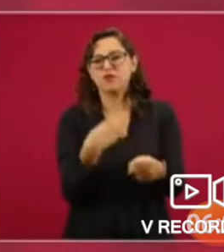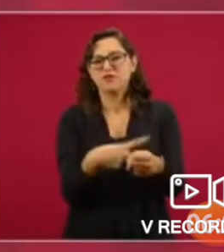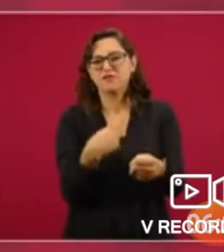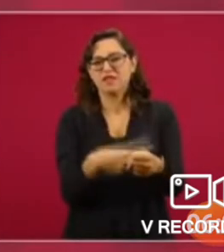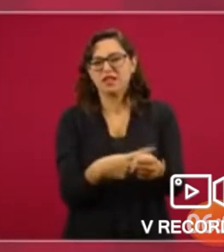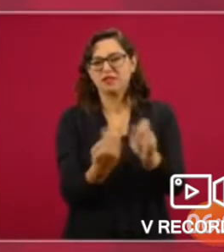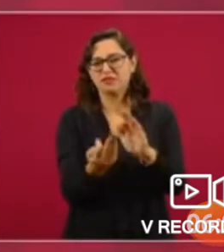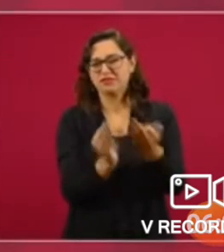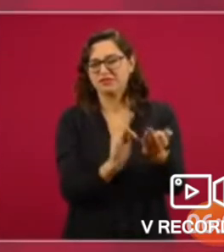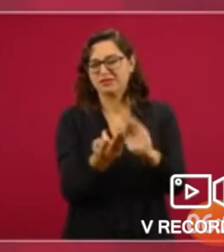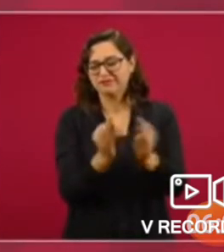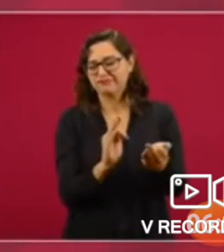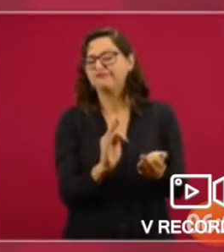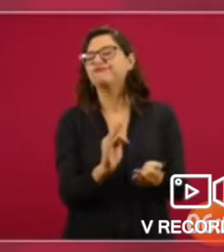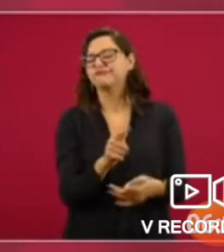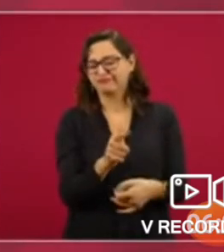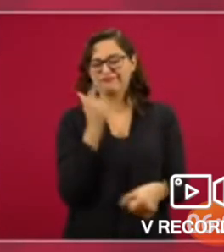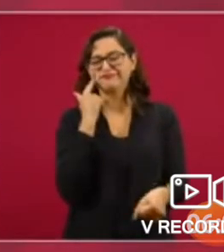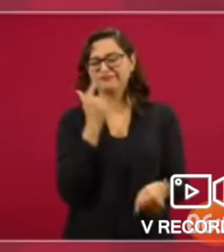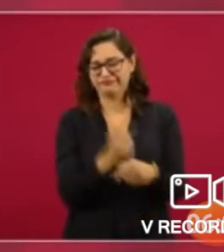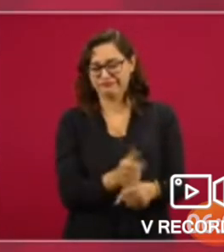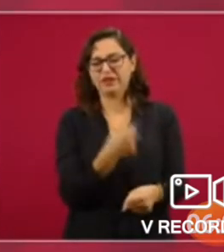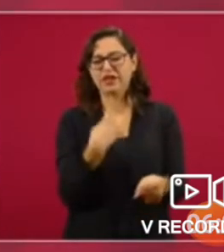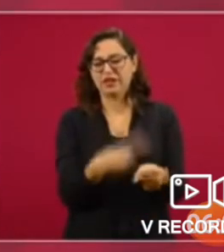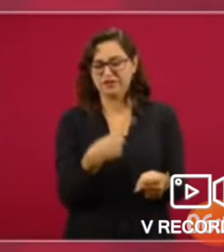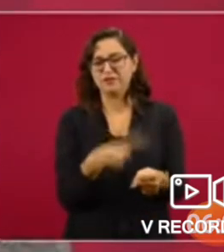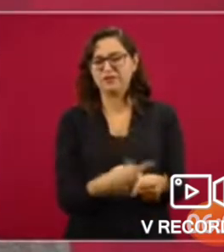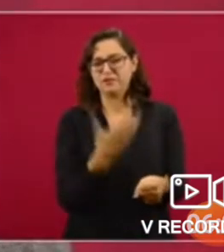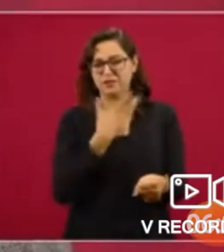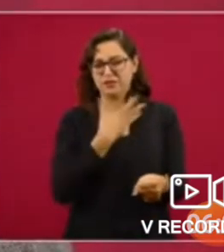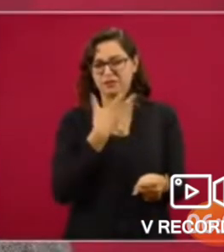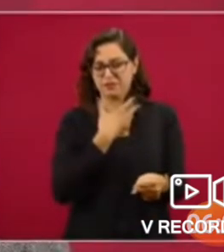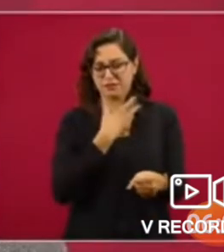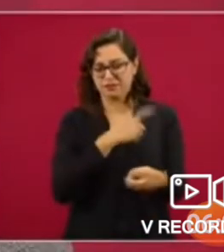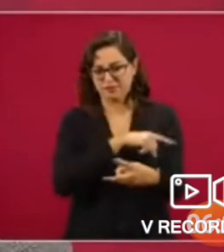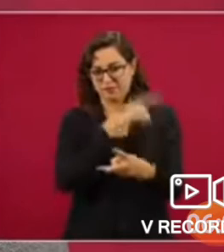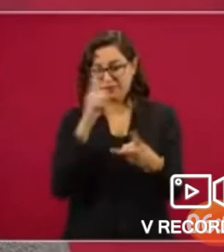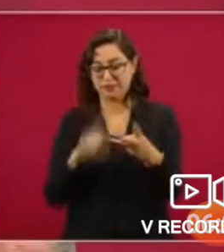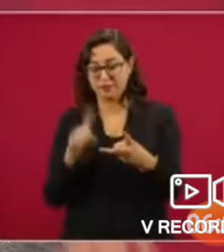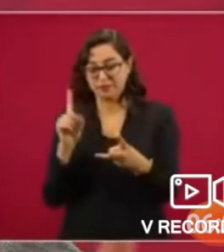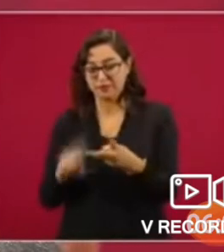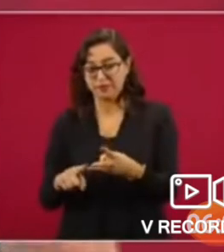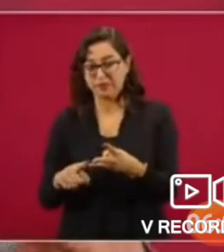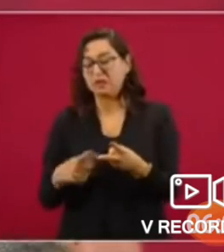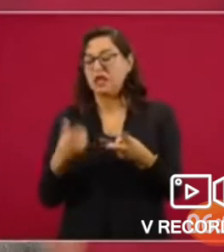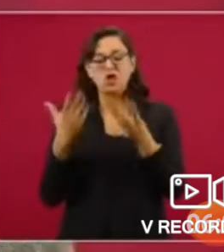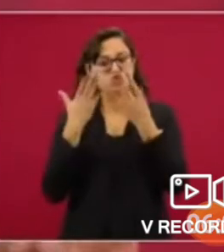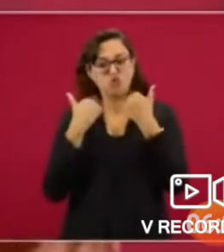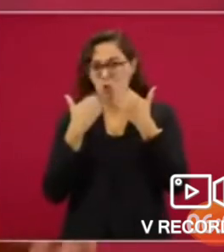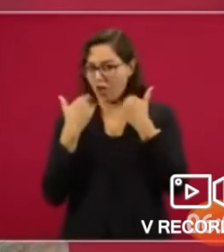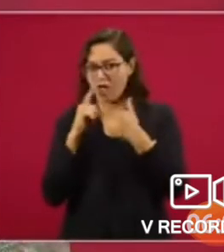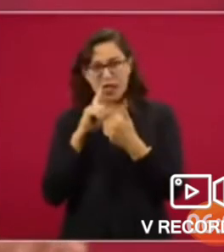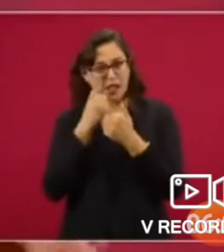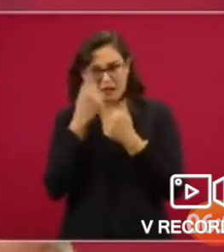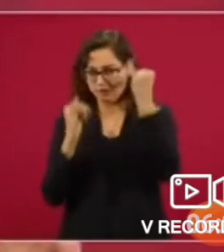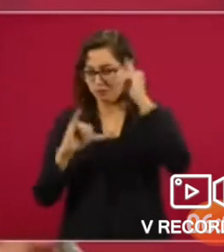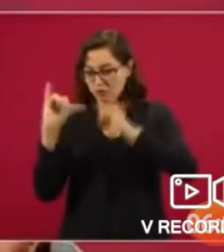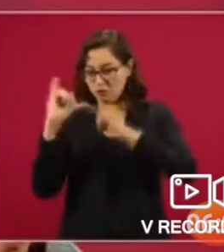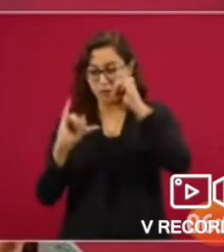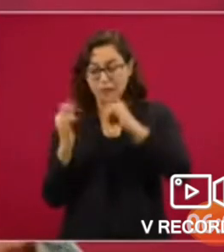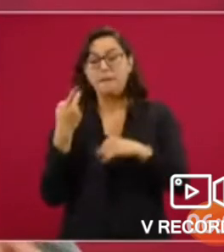comunidad, para poder tener ese complemento epidemiológico, por dictaminación, que conocen ustedes, que es un